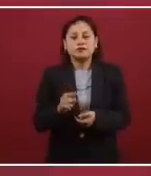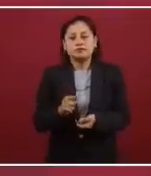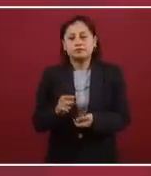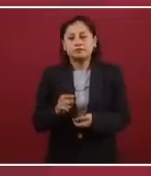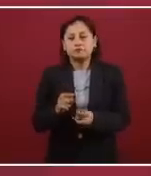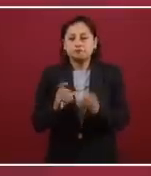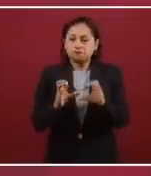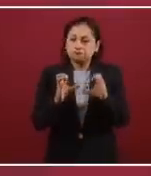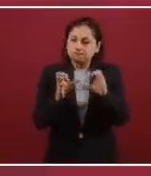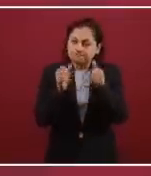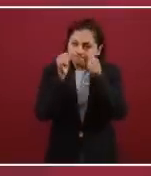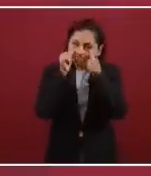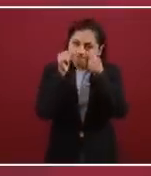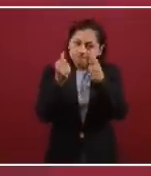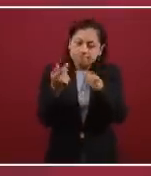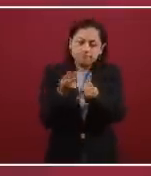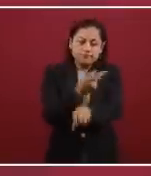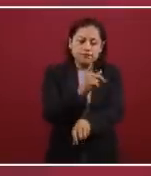y